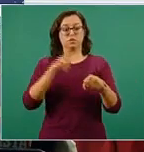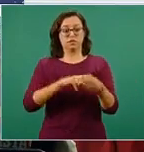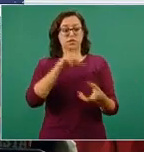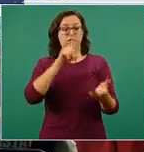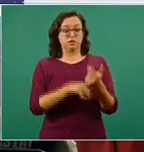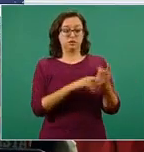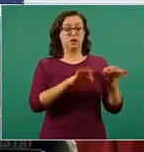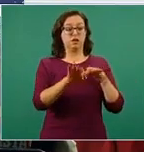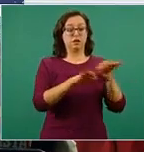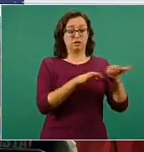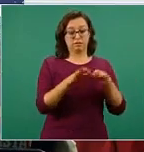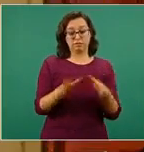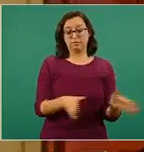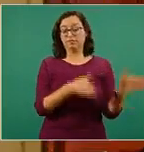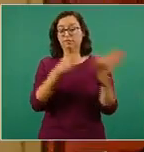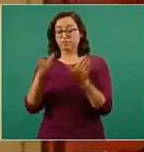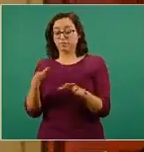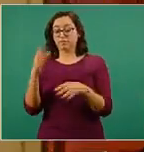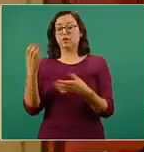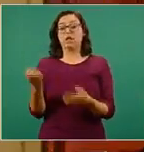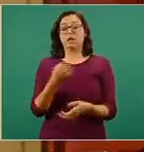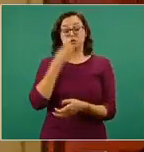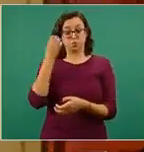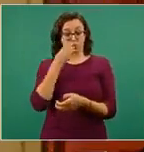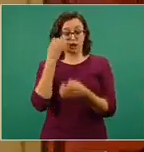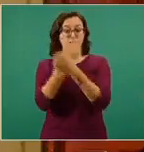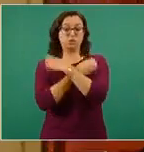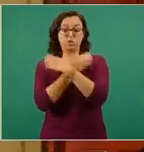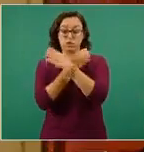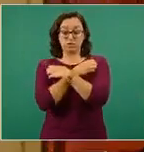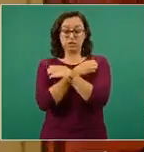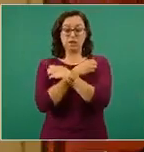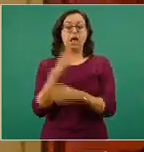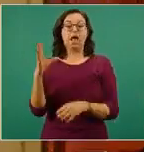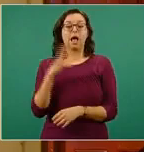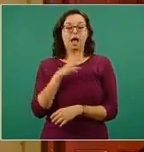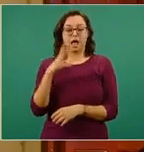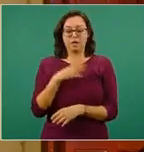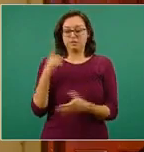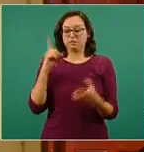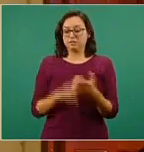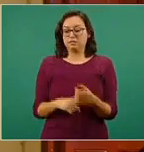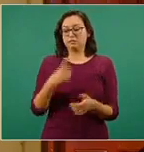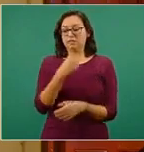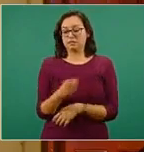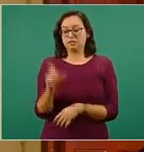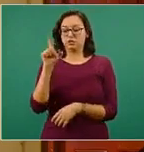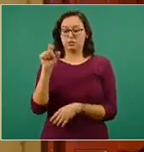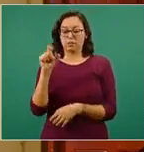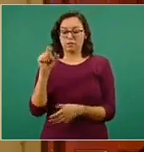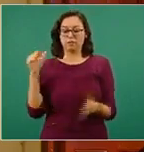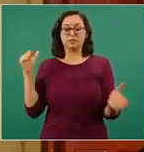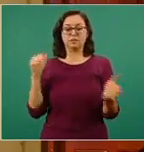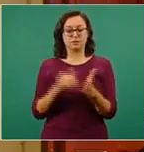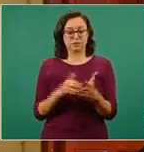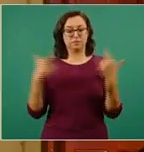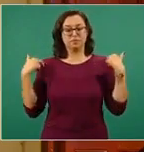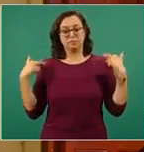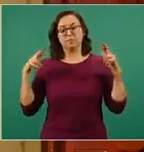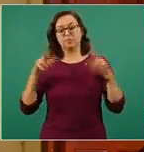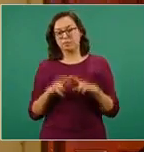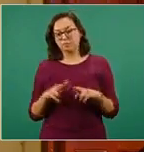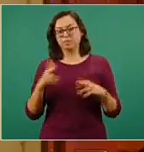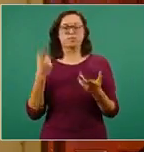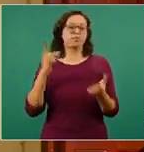sector educativo. También en Chiapas, donde tenemos casi 120,000 integrantes del